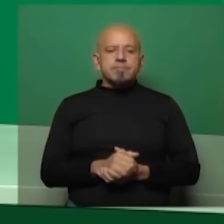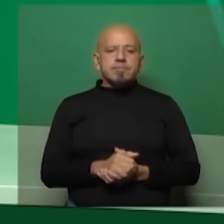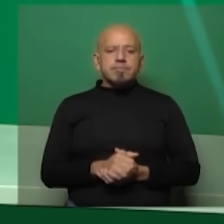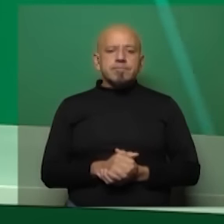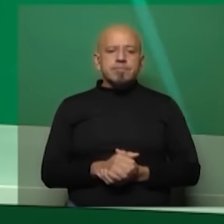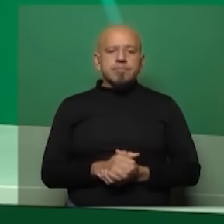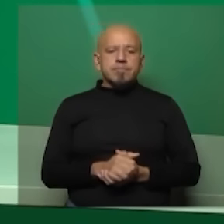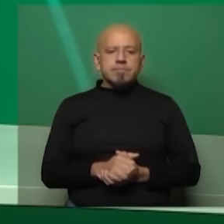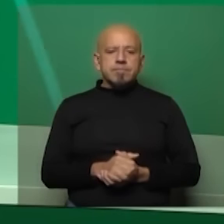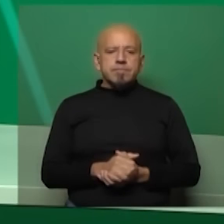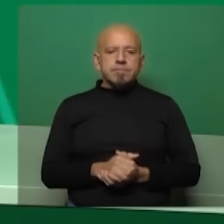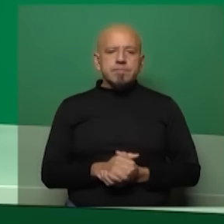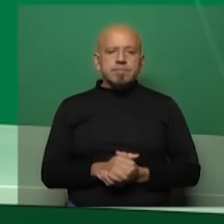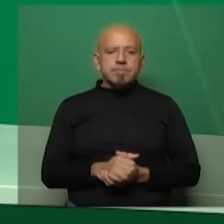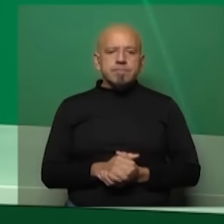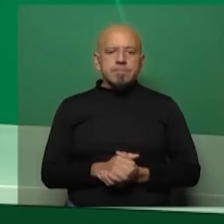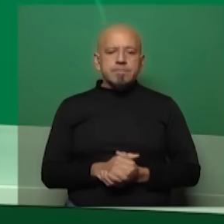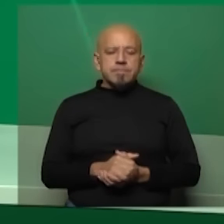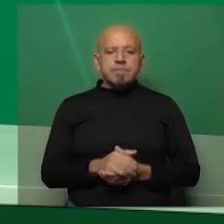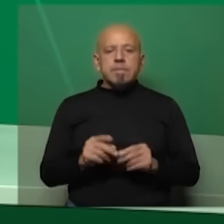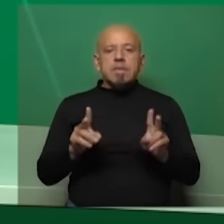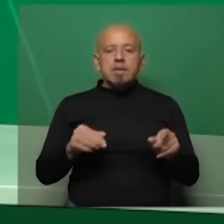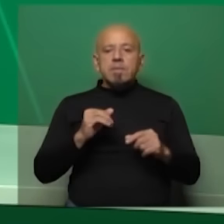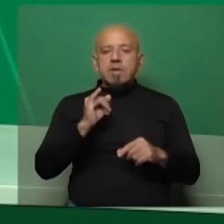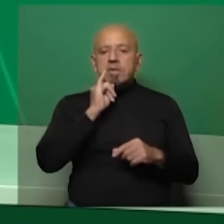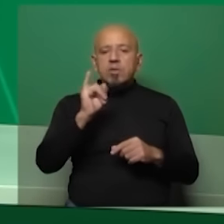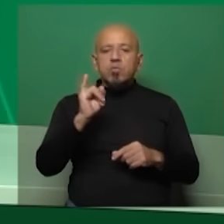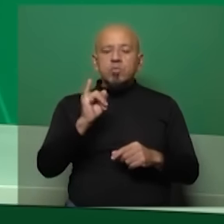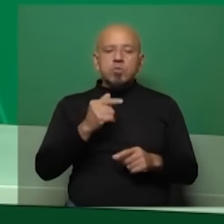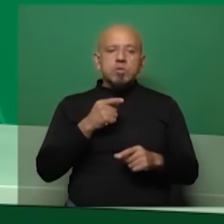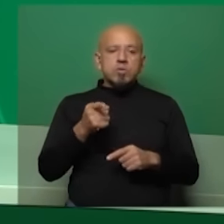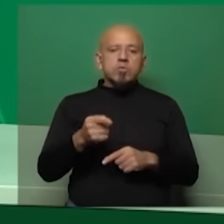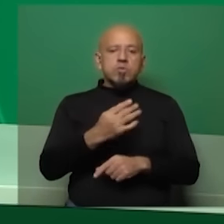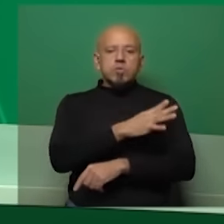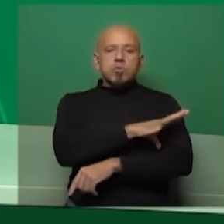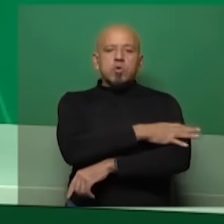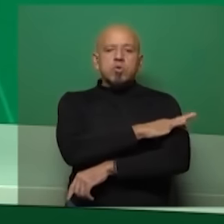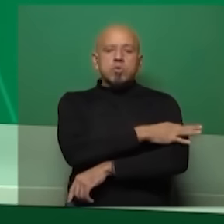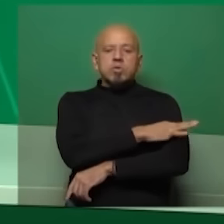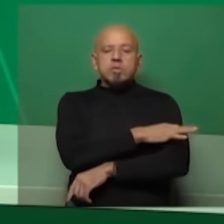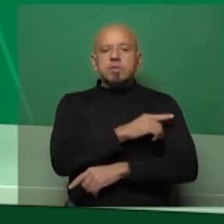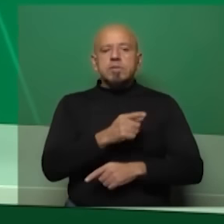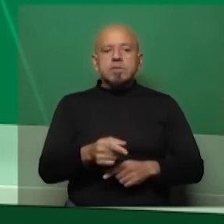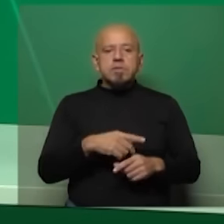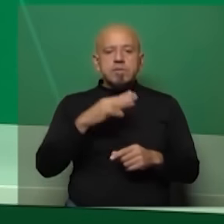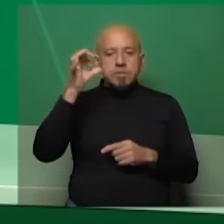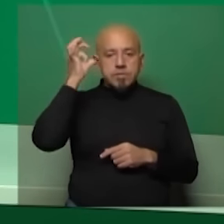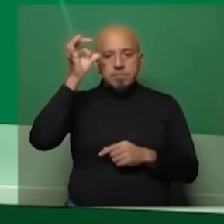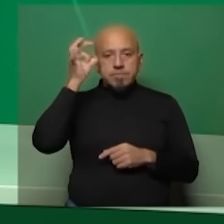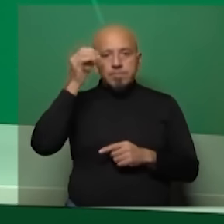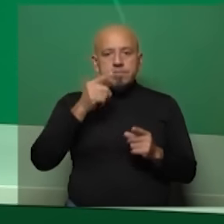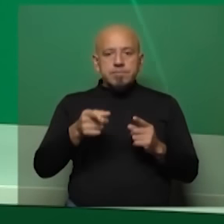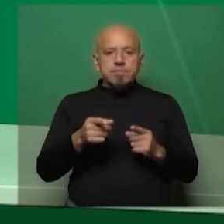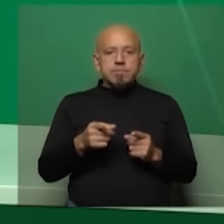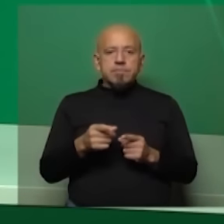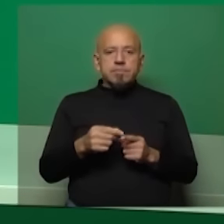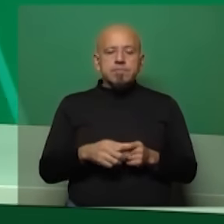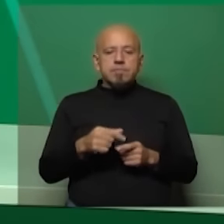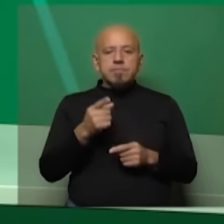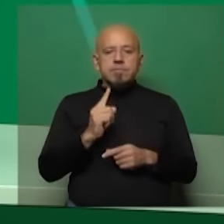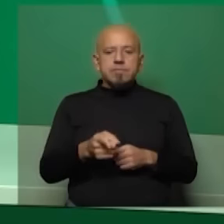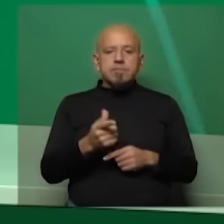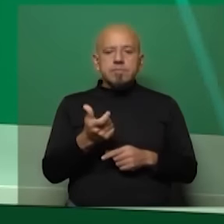Otro adelanto vinculado a la denuncia contra el precandidato Yamandú Orsi. El senador nacionalista Javier